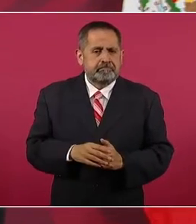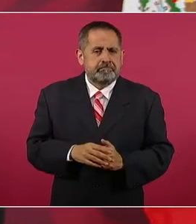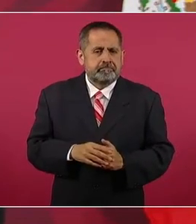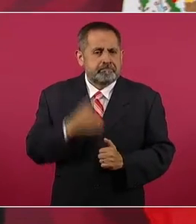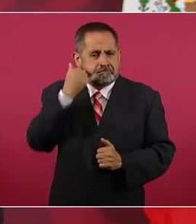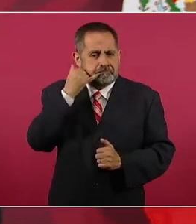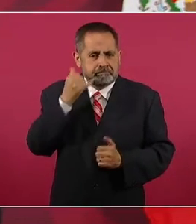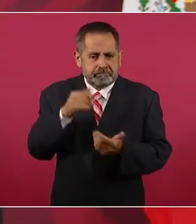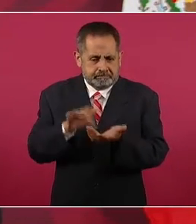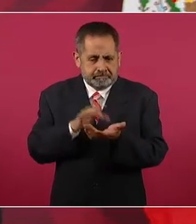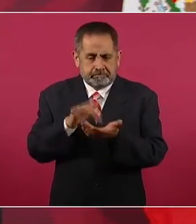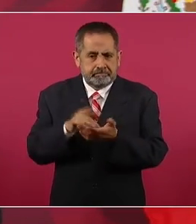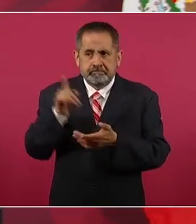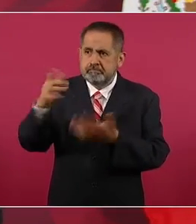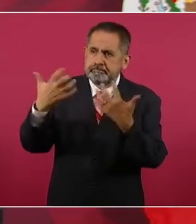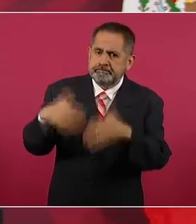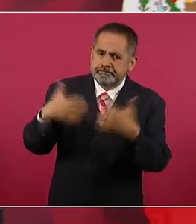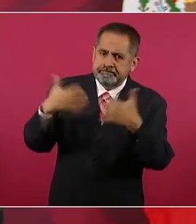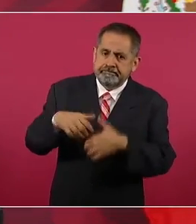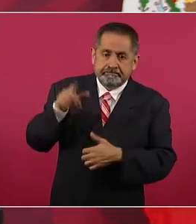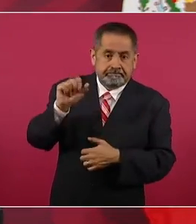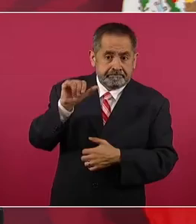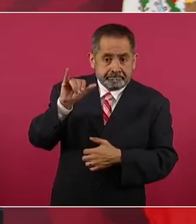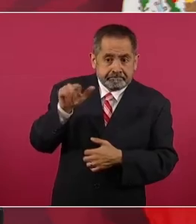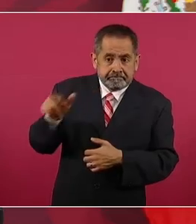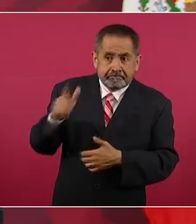el teléfono